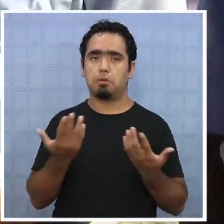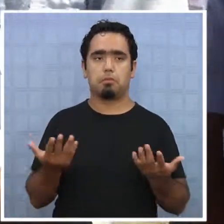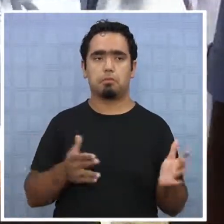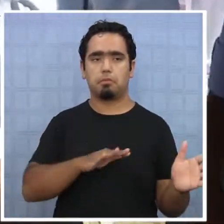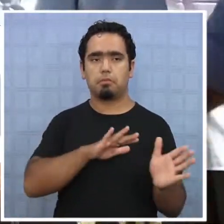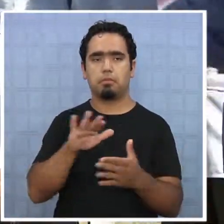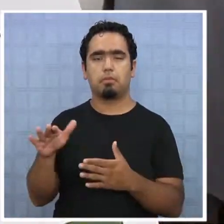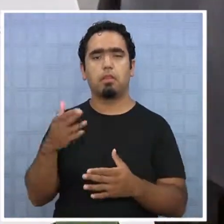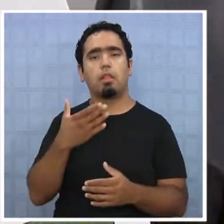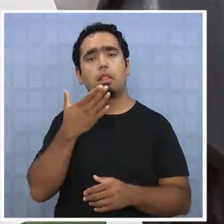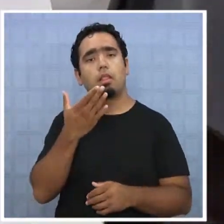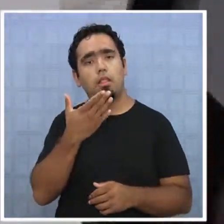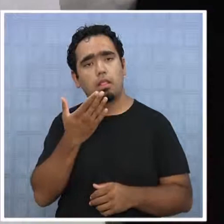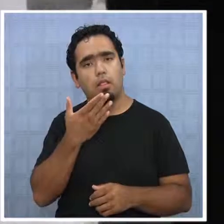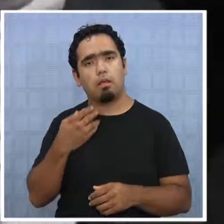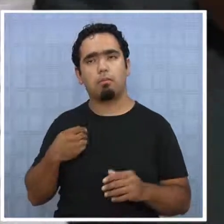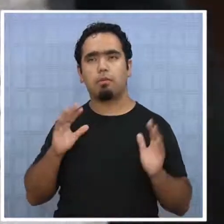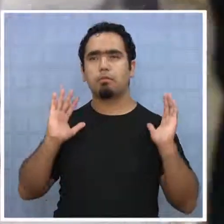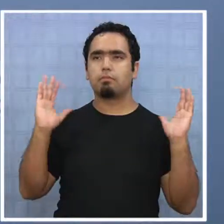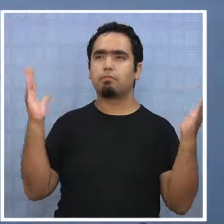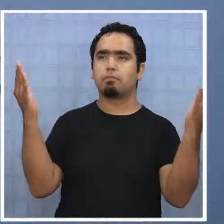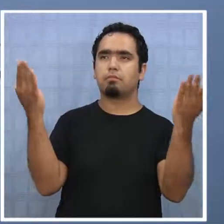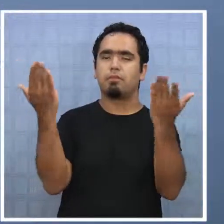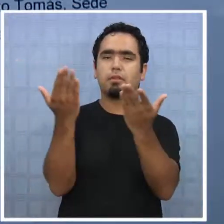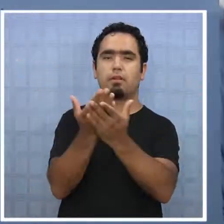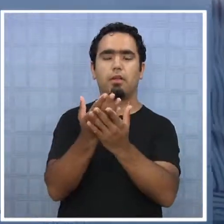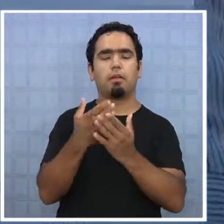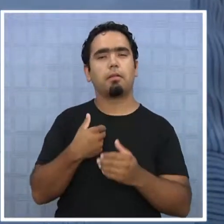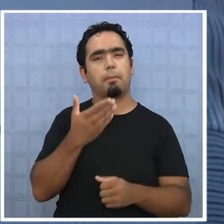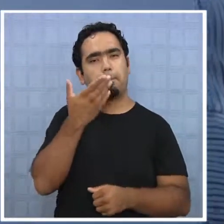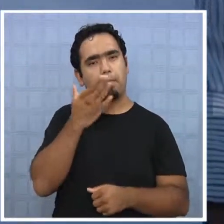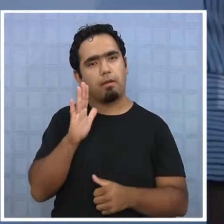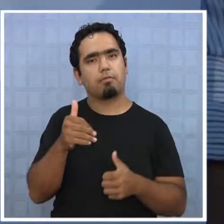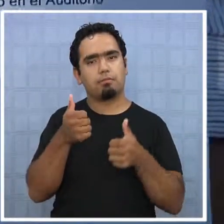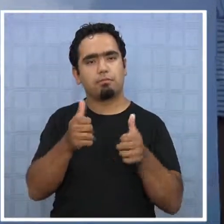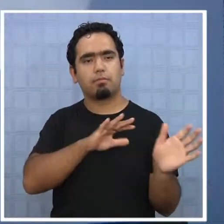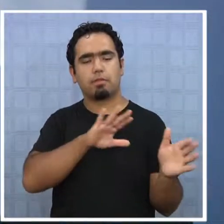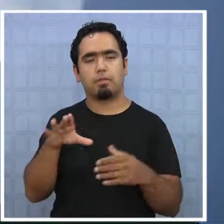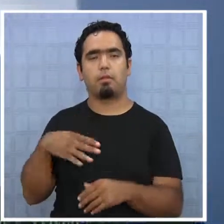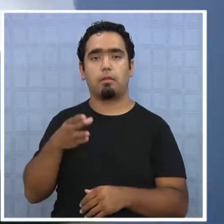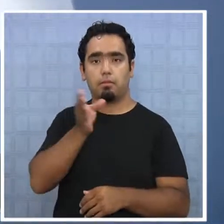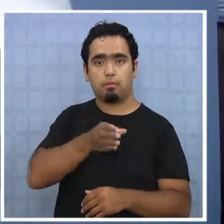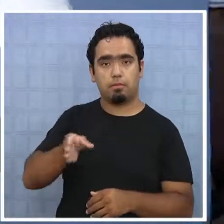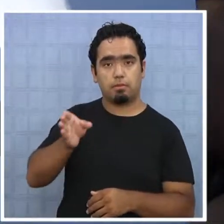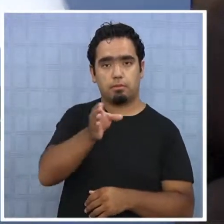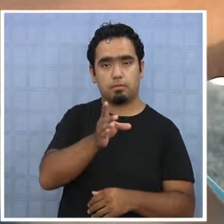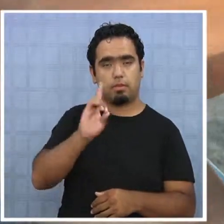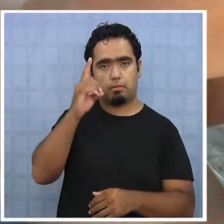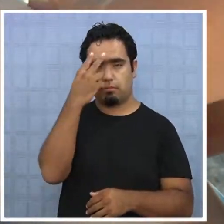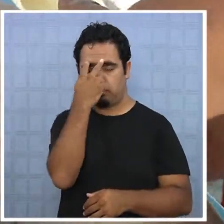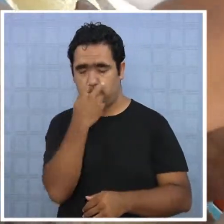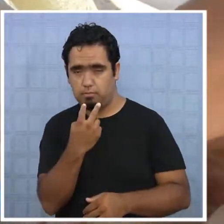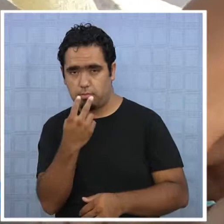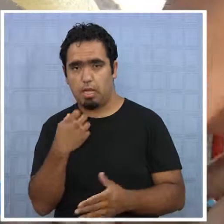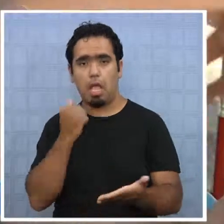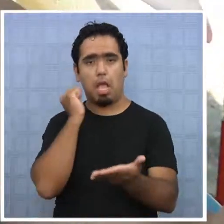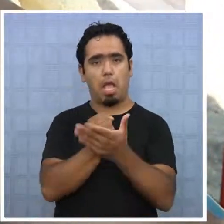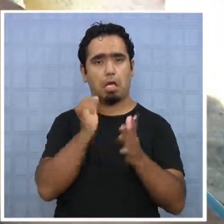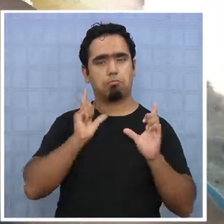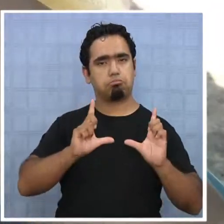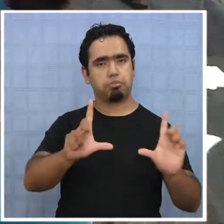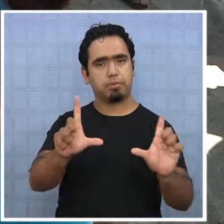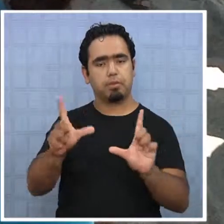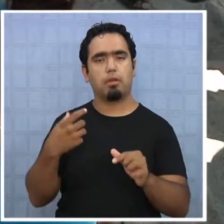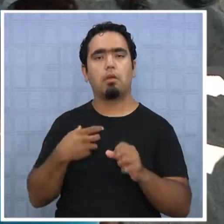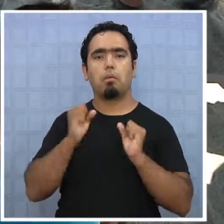profesional, como en otro lugar. Además que el paisaje, el ambiente, lo mejora todo. Los discapacitados visuales